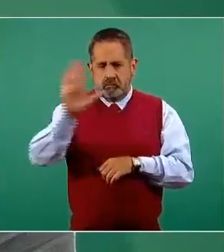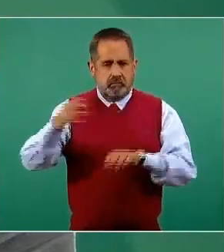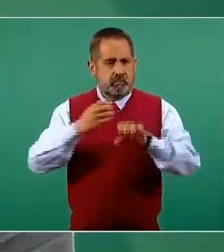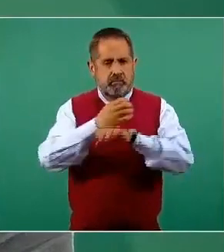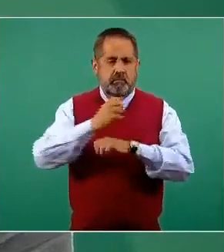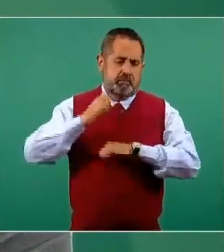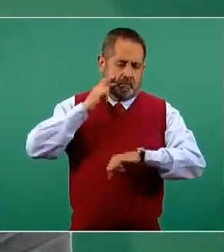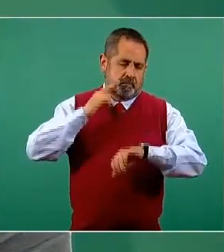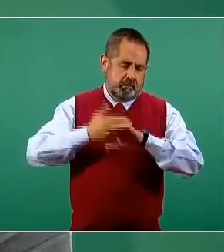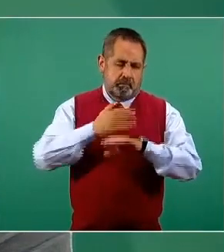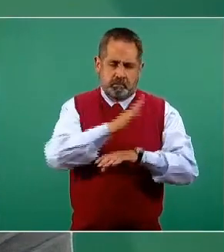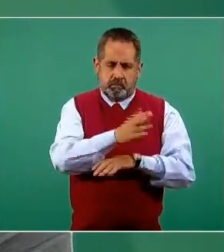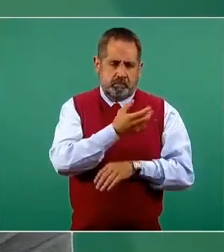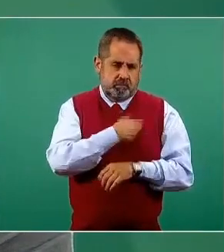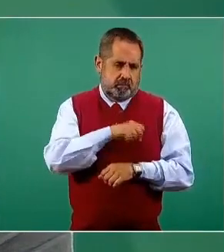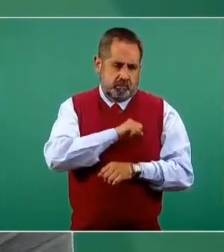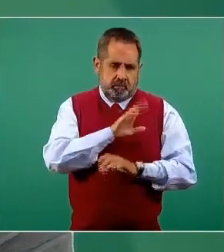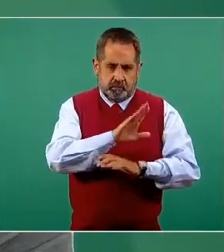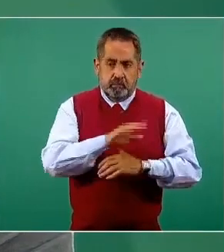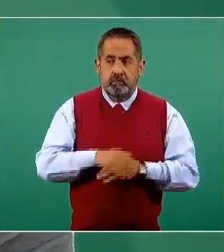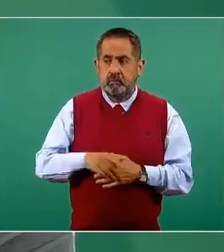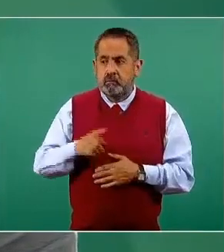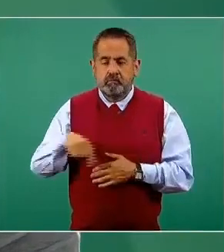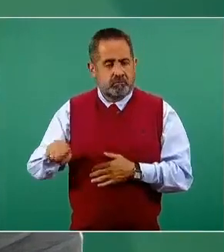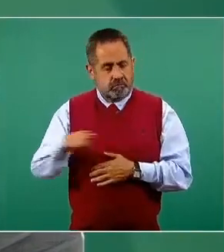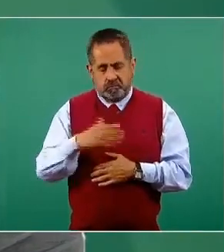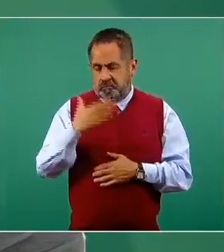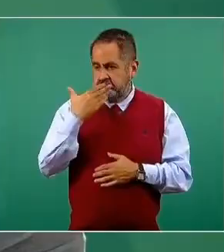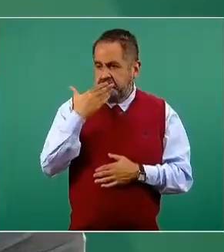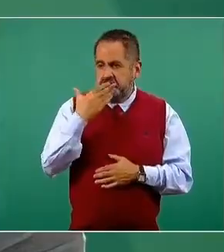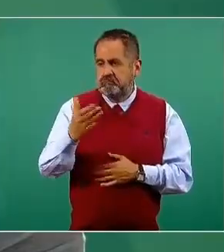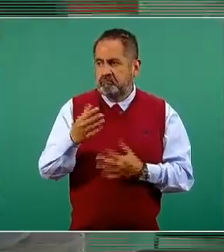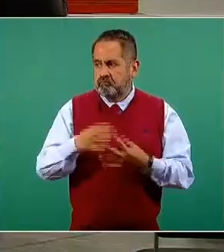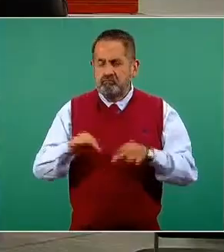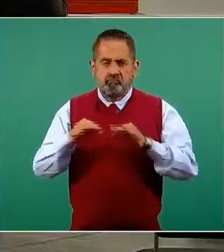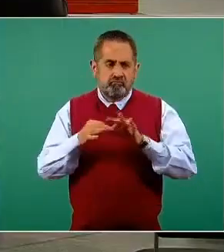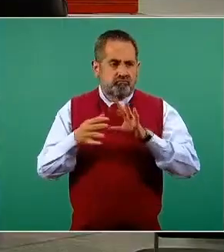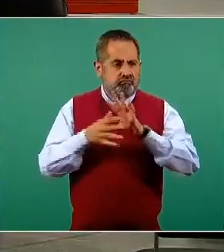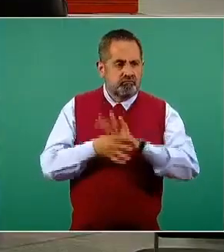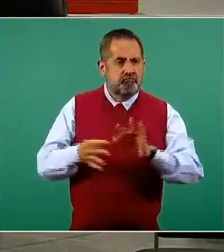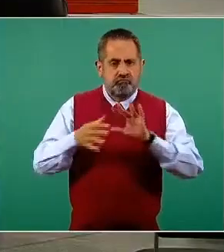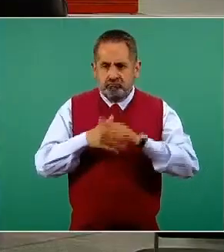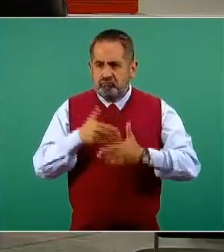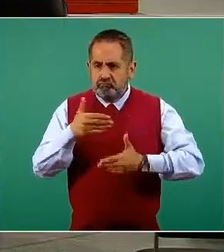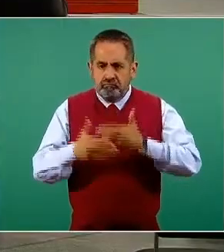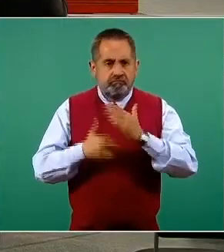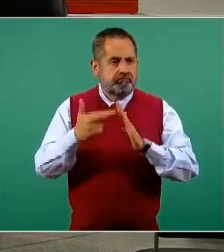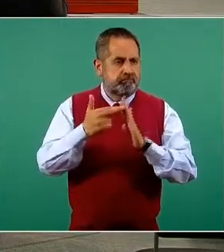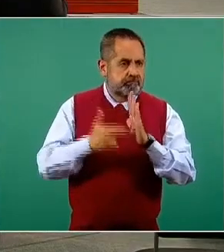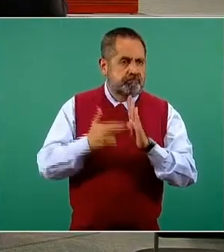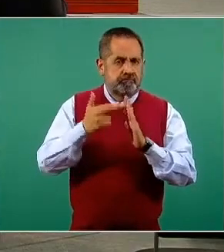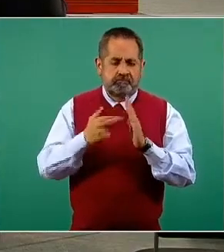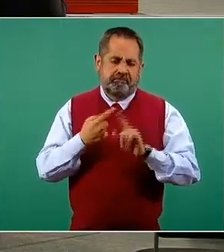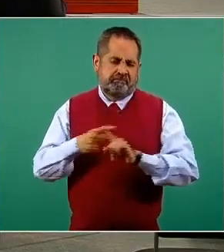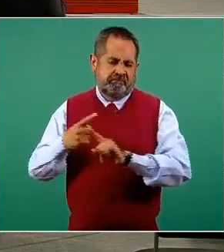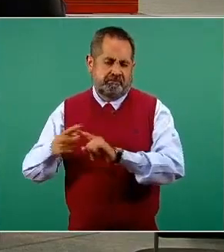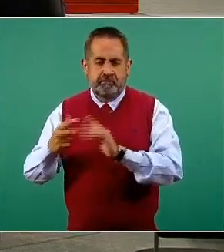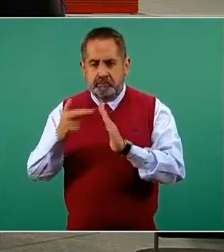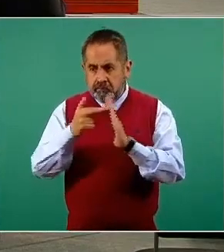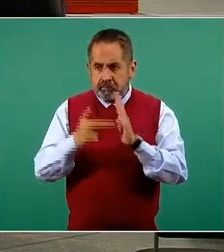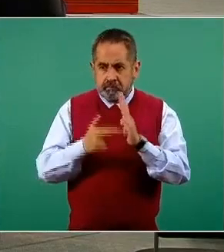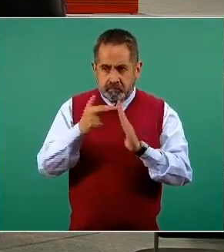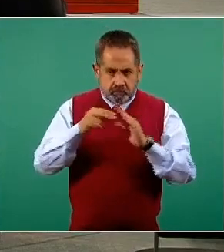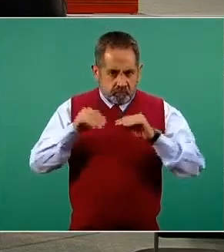Salud, han tenido un papel sumamente importante poniendo en práctica distintas disposiciones de